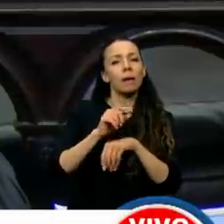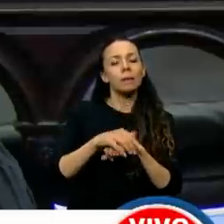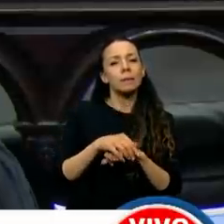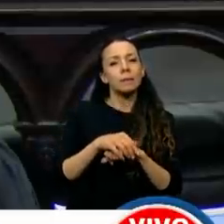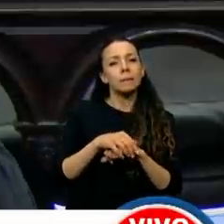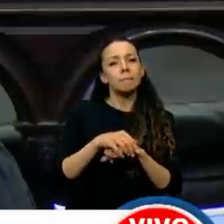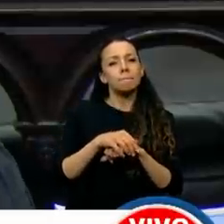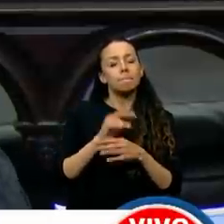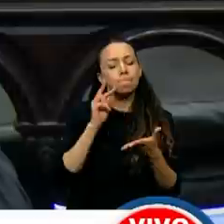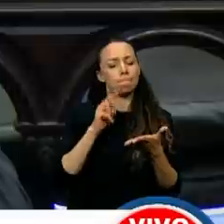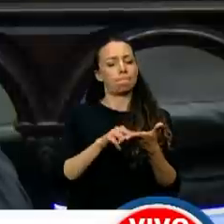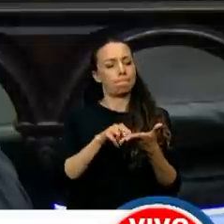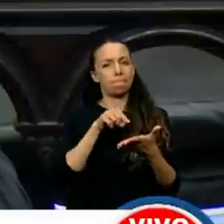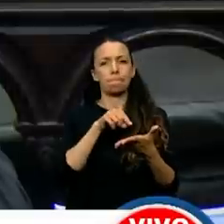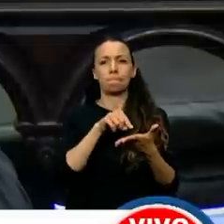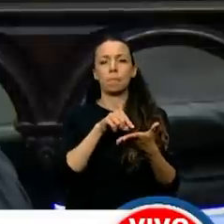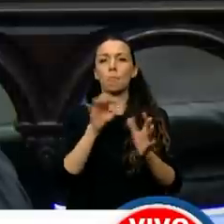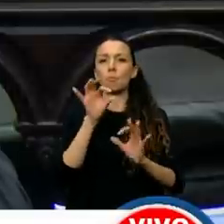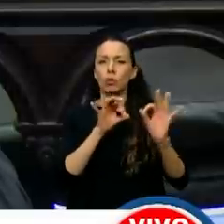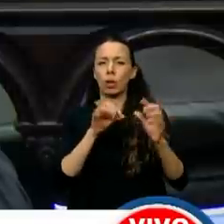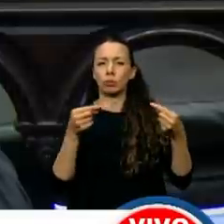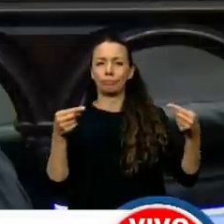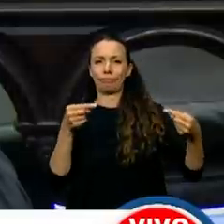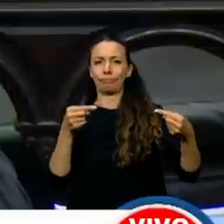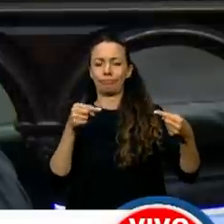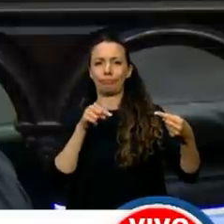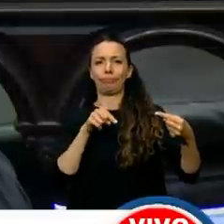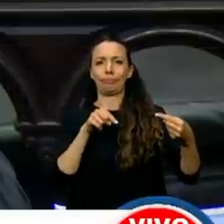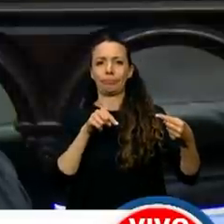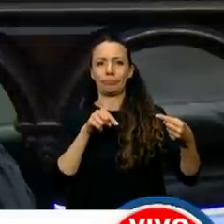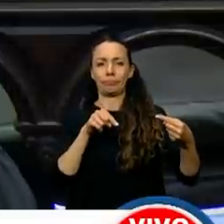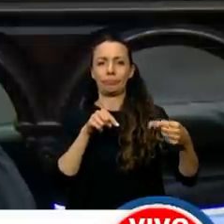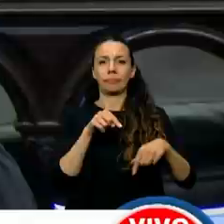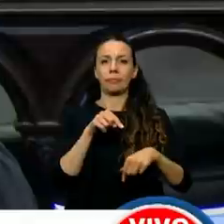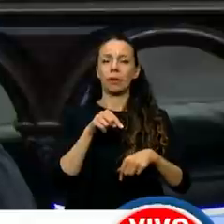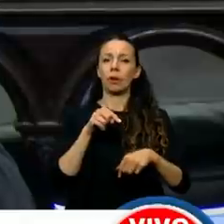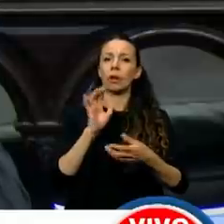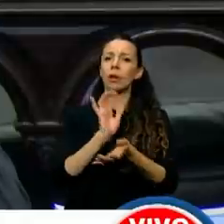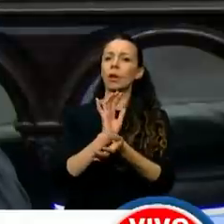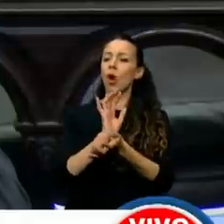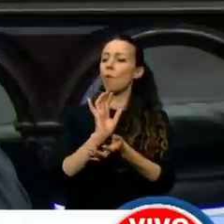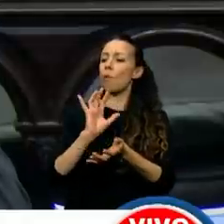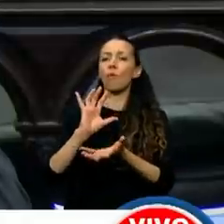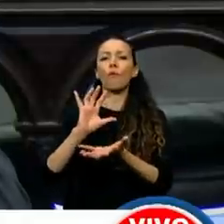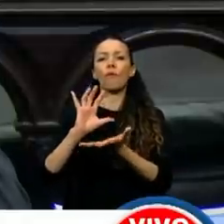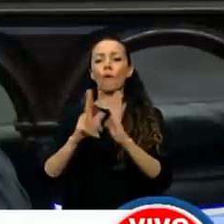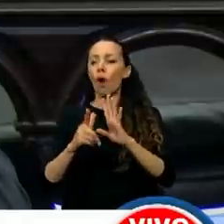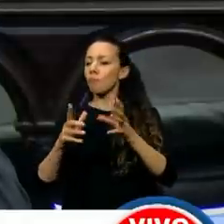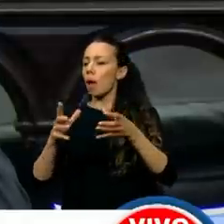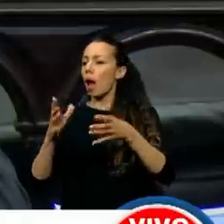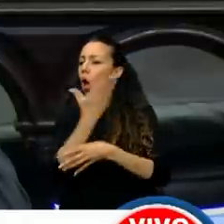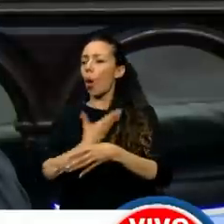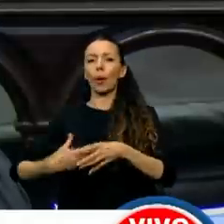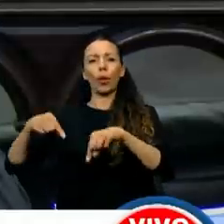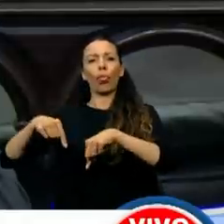la disociación que existe / la visión no la mirada que tiene el oficialismo y el